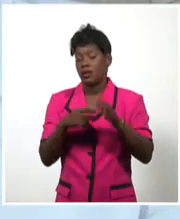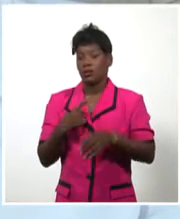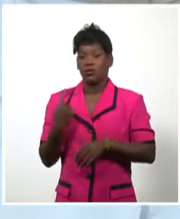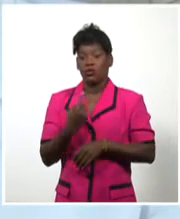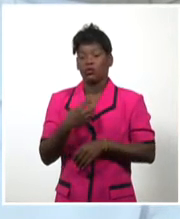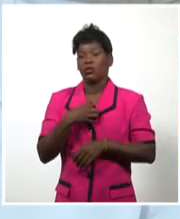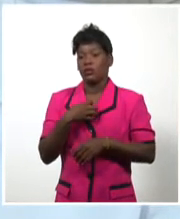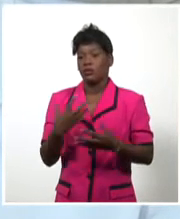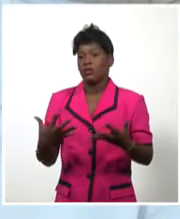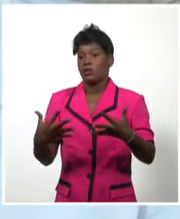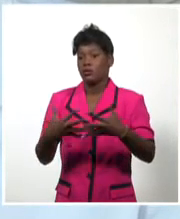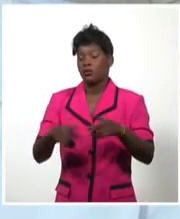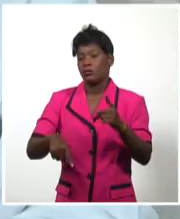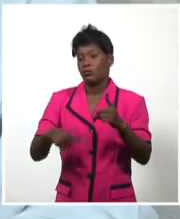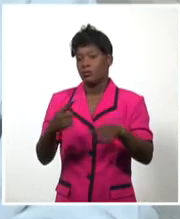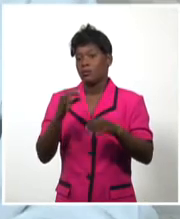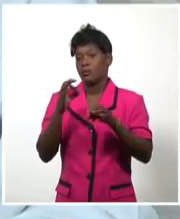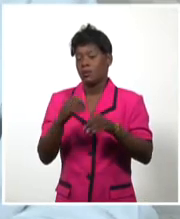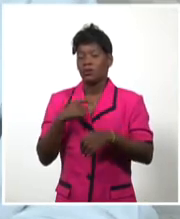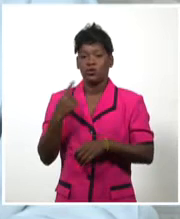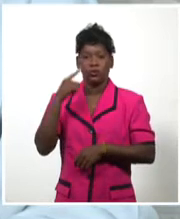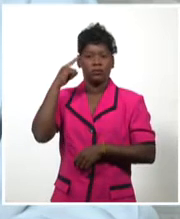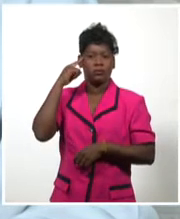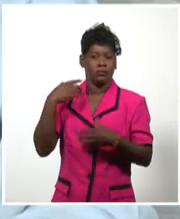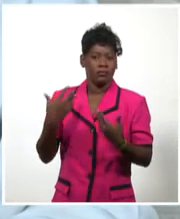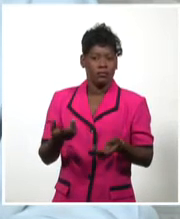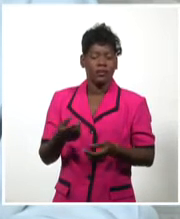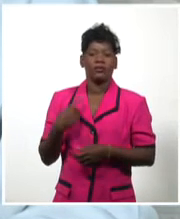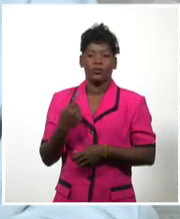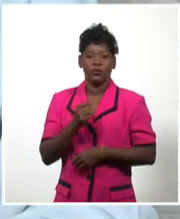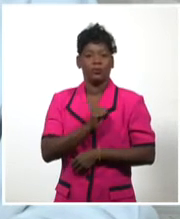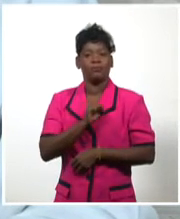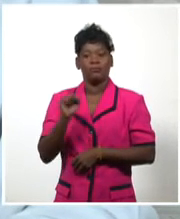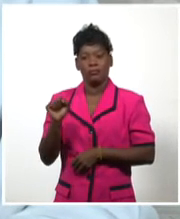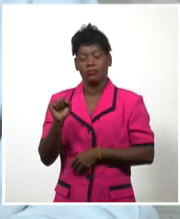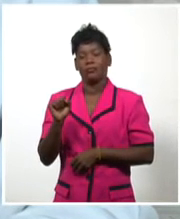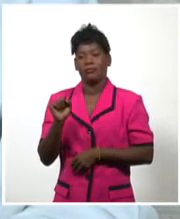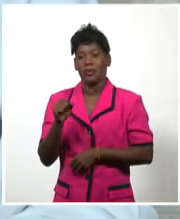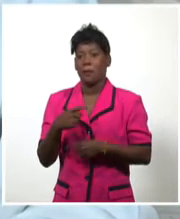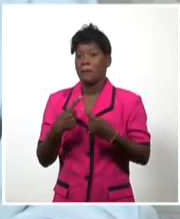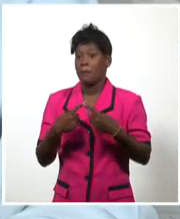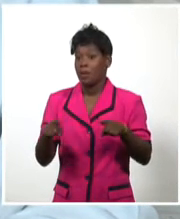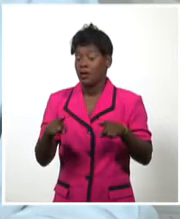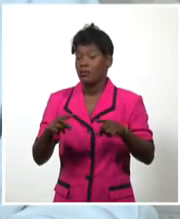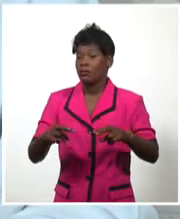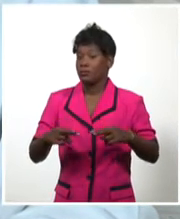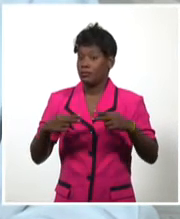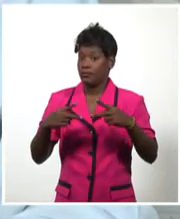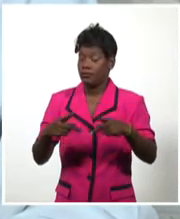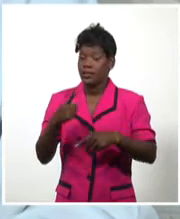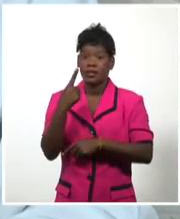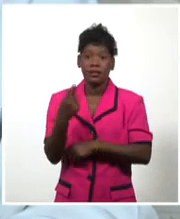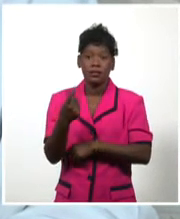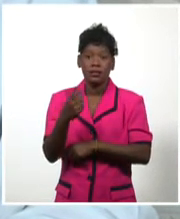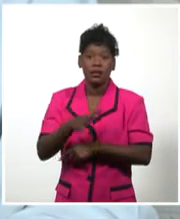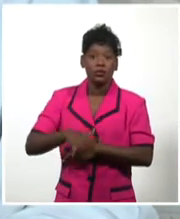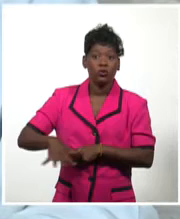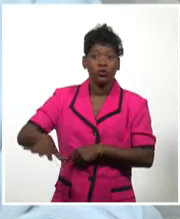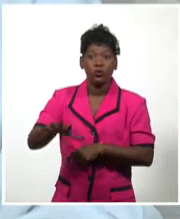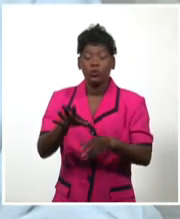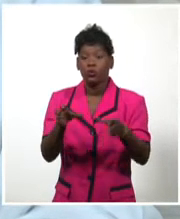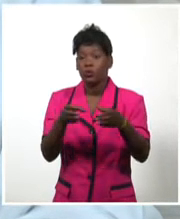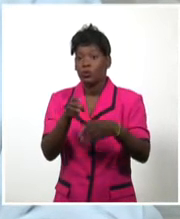esta lucha. Estamos convencidos que vamos a vencer, pero reiteramos la necesidad de la responsabilidad social,